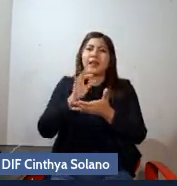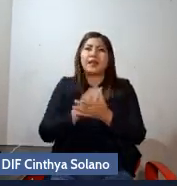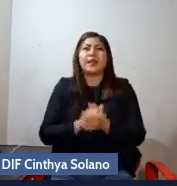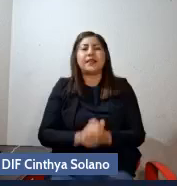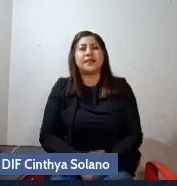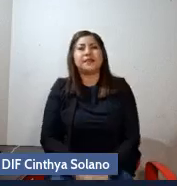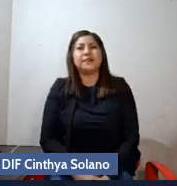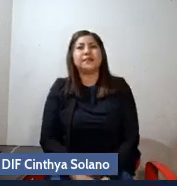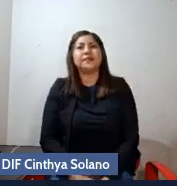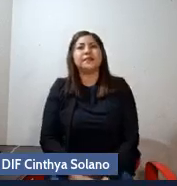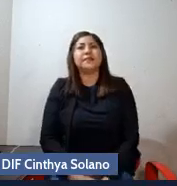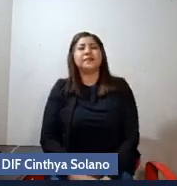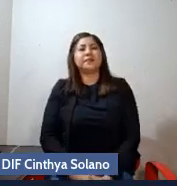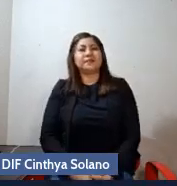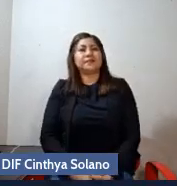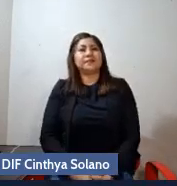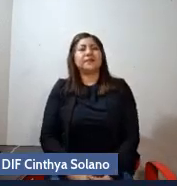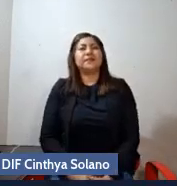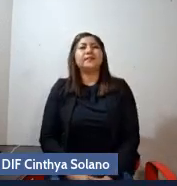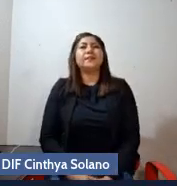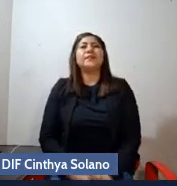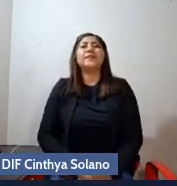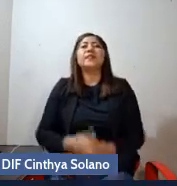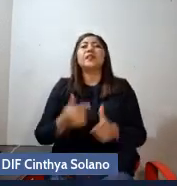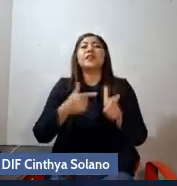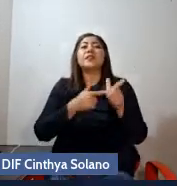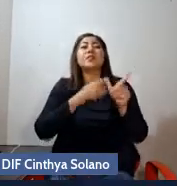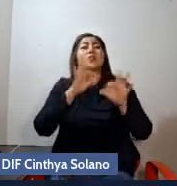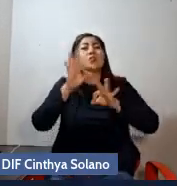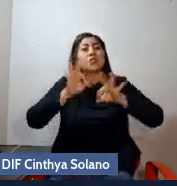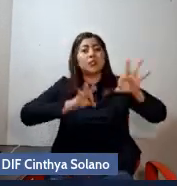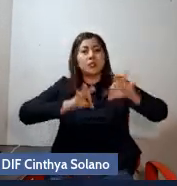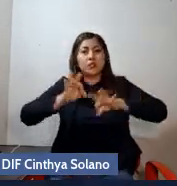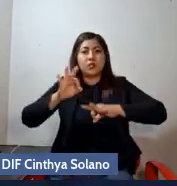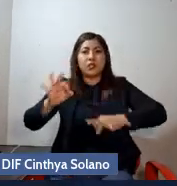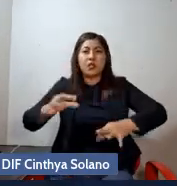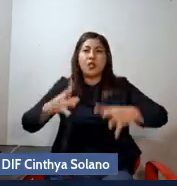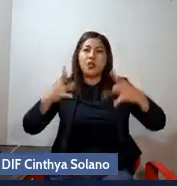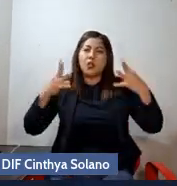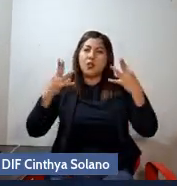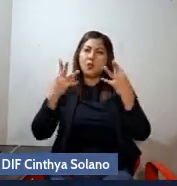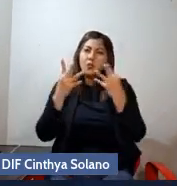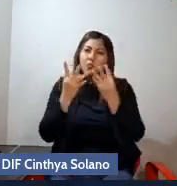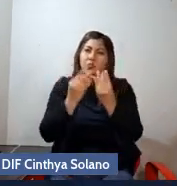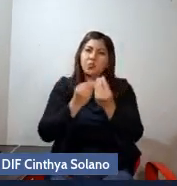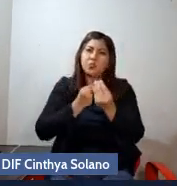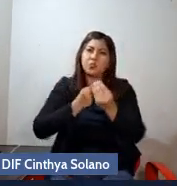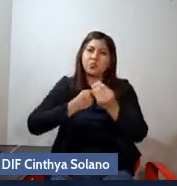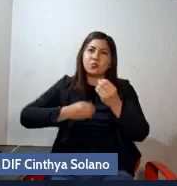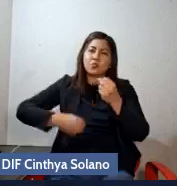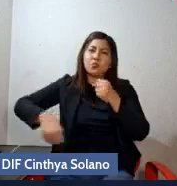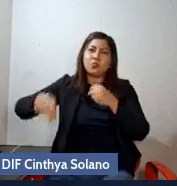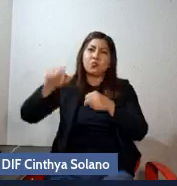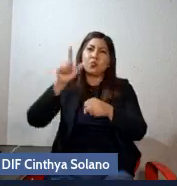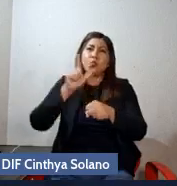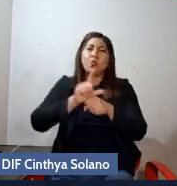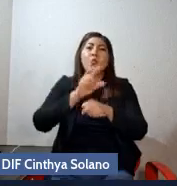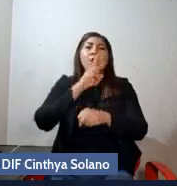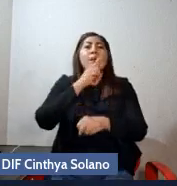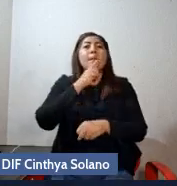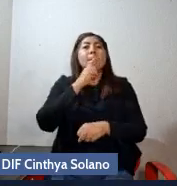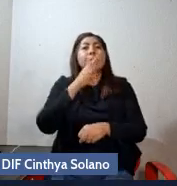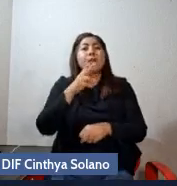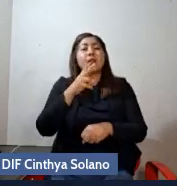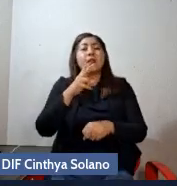un futuro mejor y una sociedad más fuerte. Así que es una gran responsabilidad y obligación salir a votar este 2 de